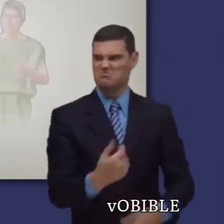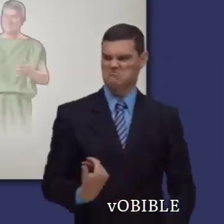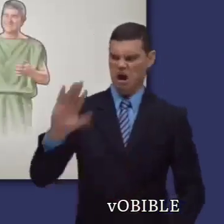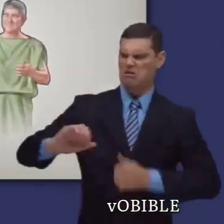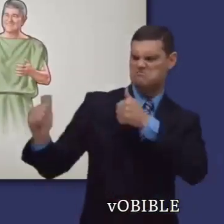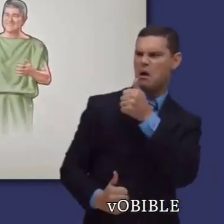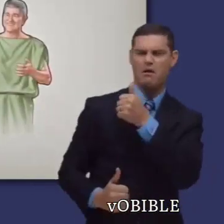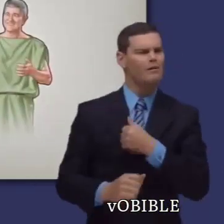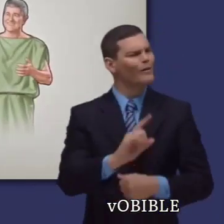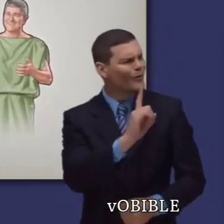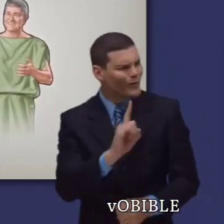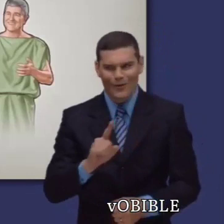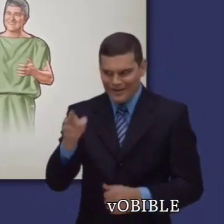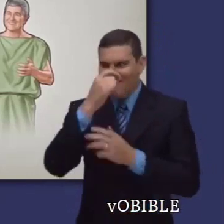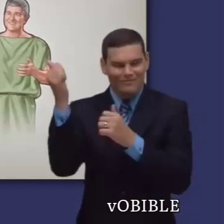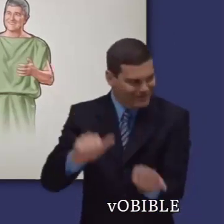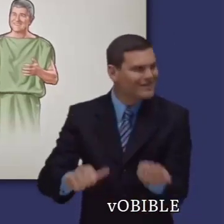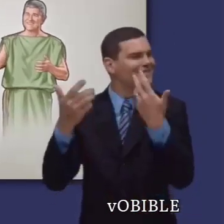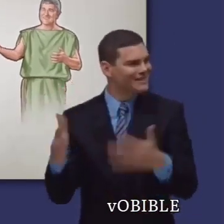sino como a un hermano querido.